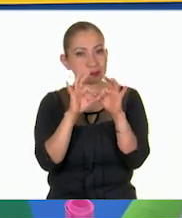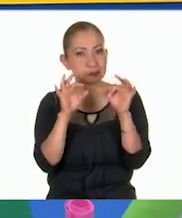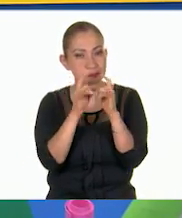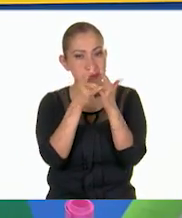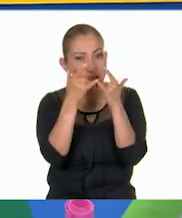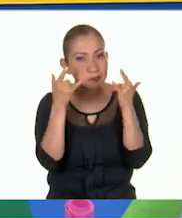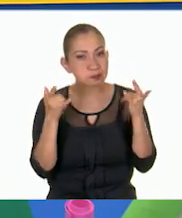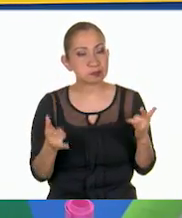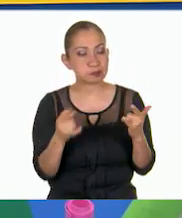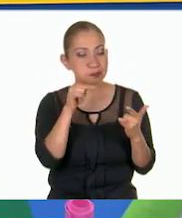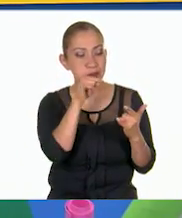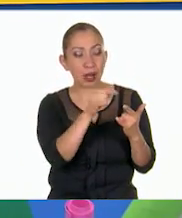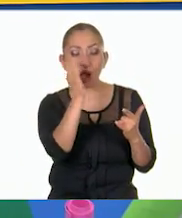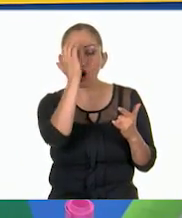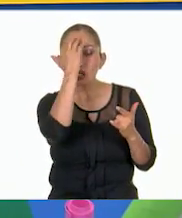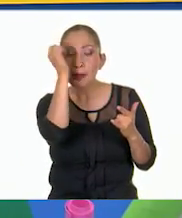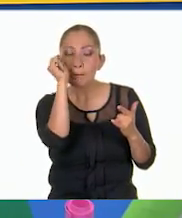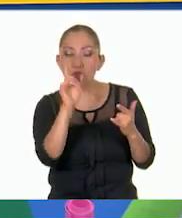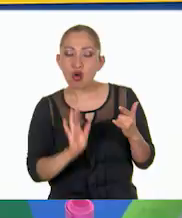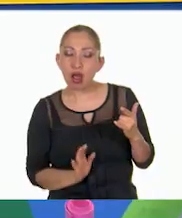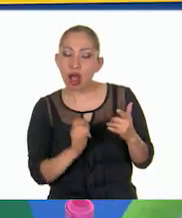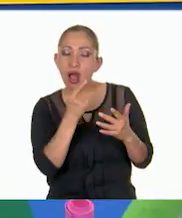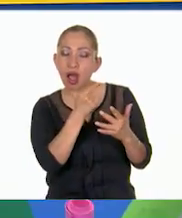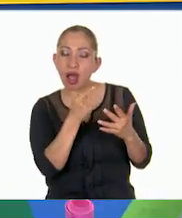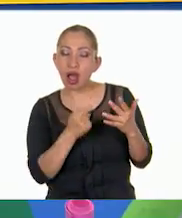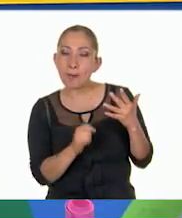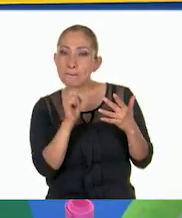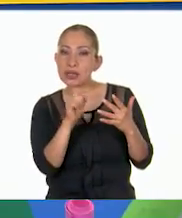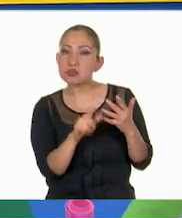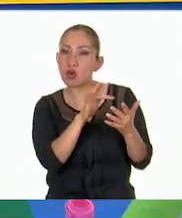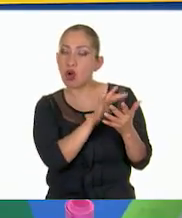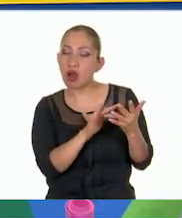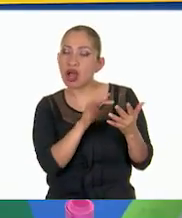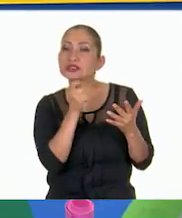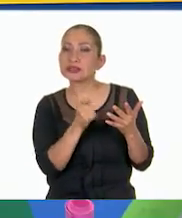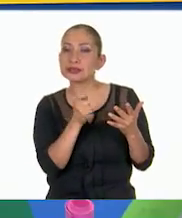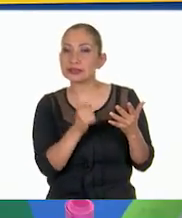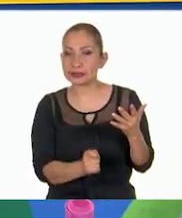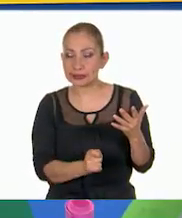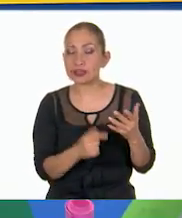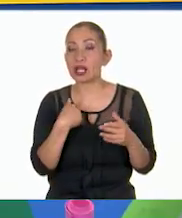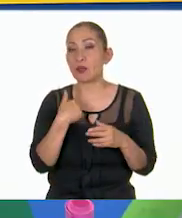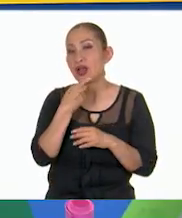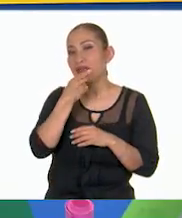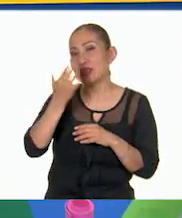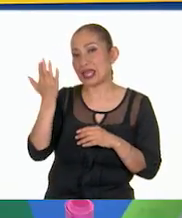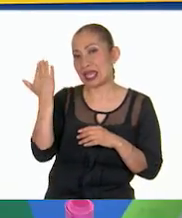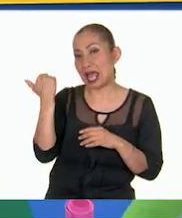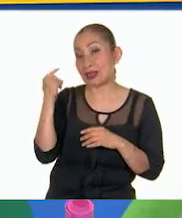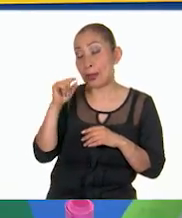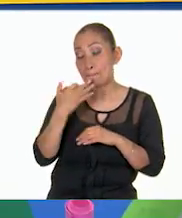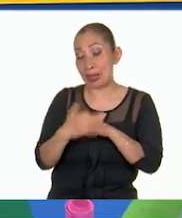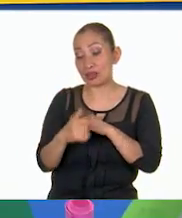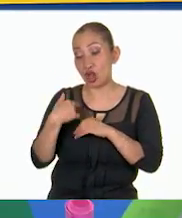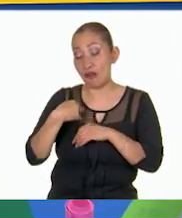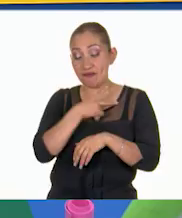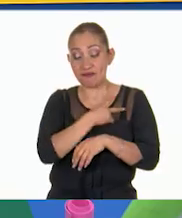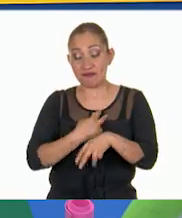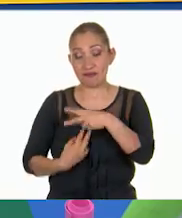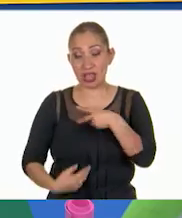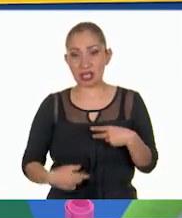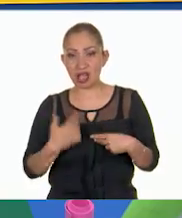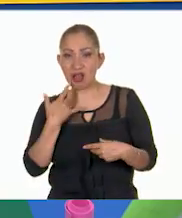históricos, están conociendo las particularidades de esta clase de textos. Y como mencionamos, mientras Villa